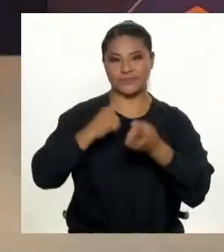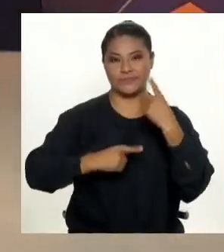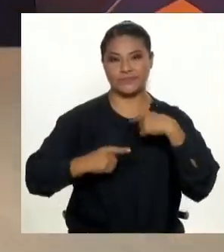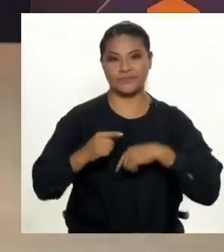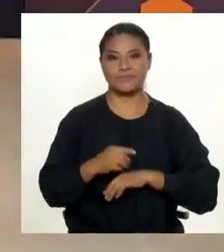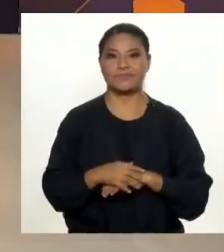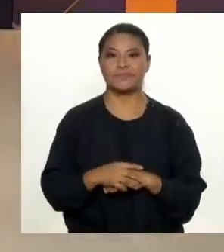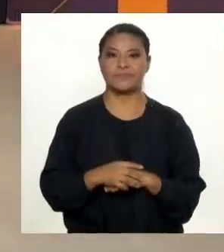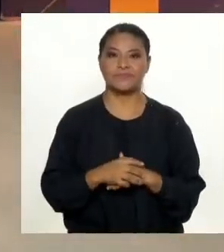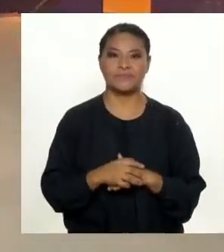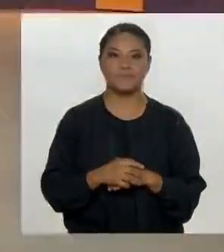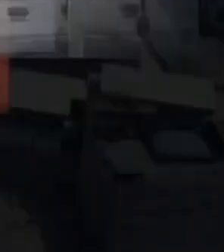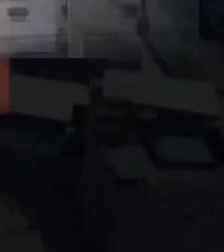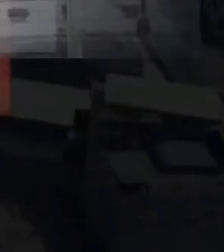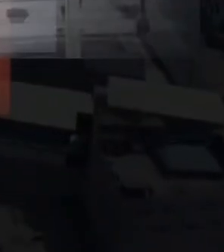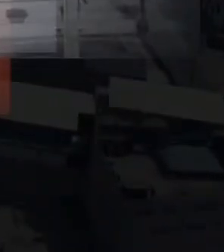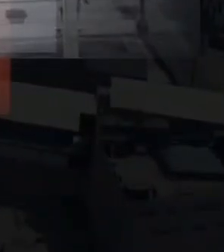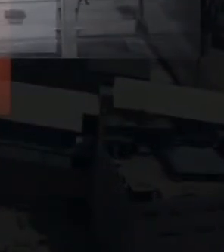pasando?